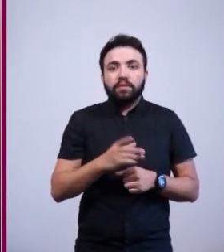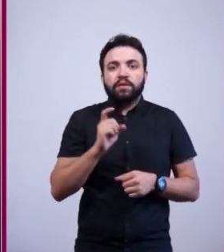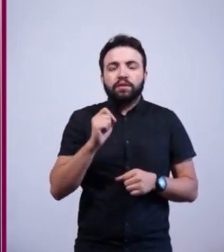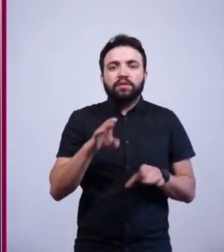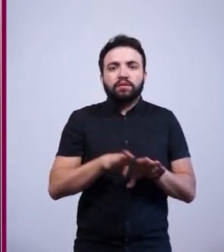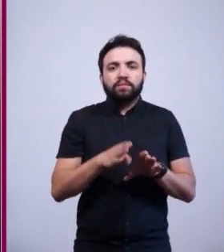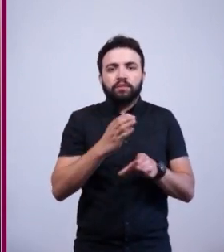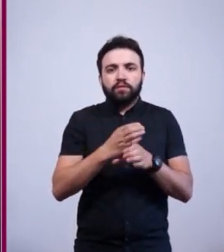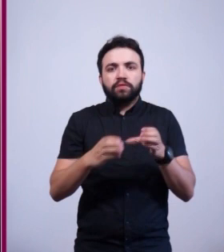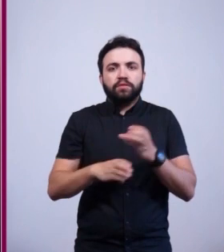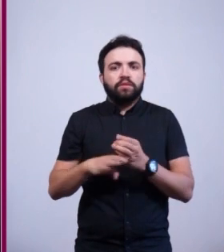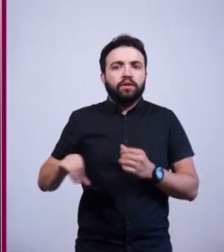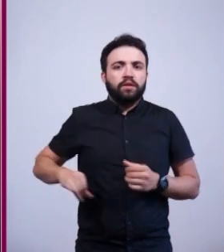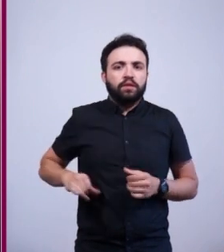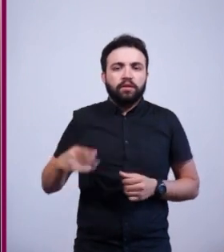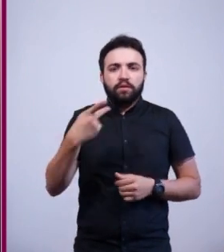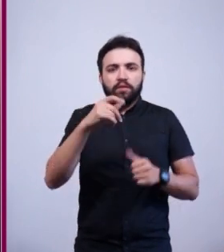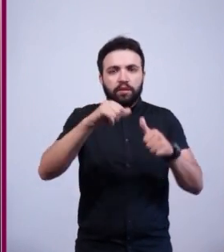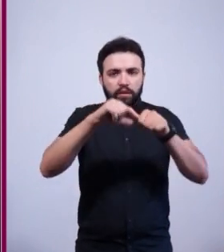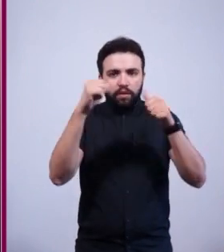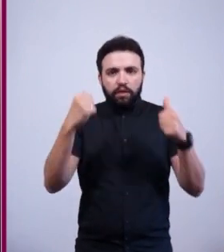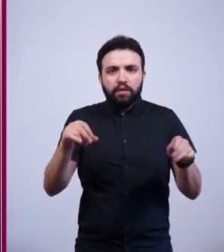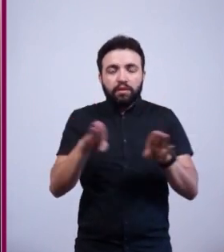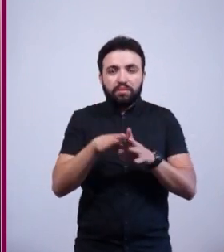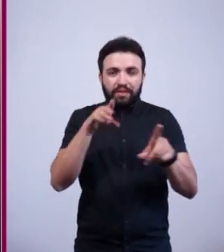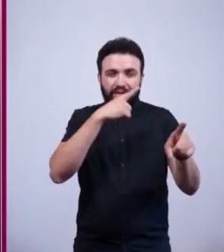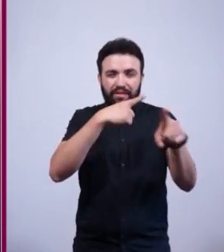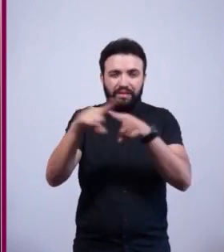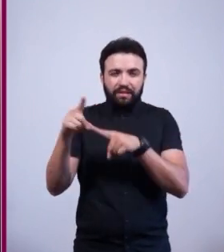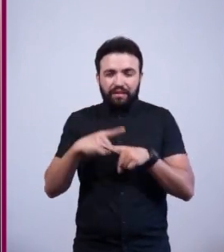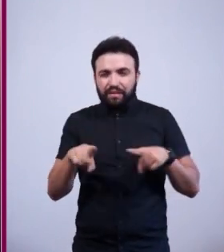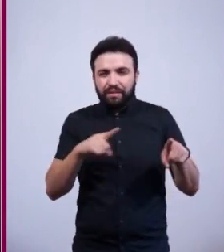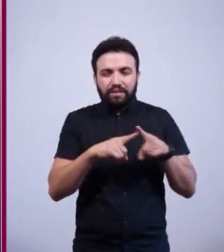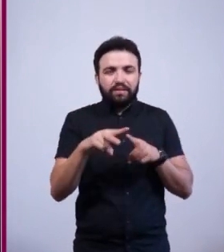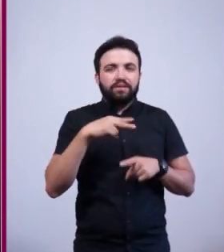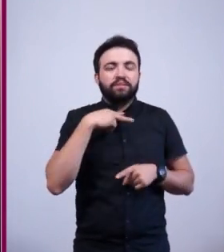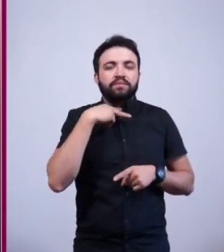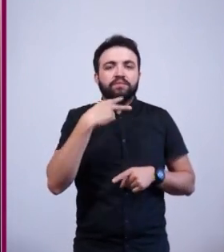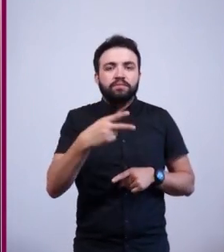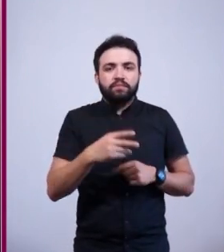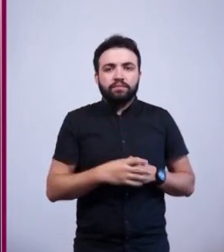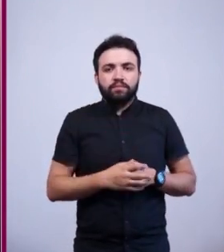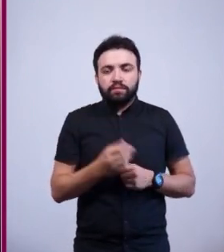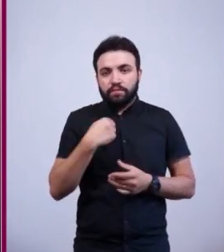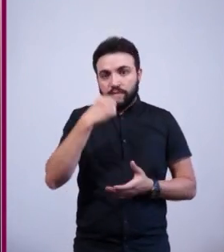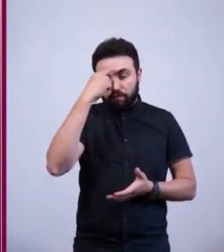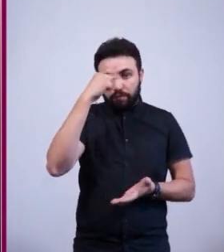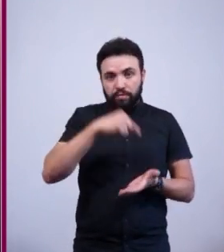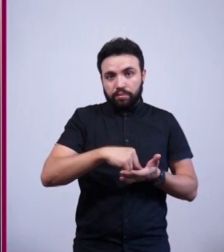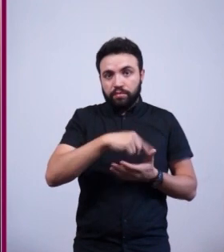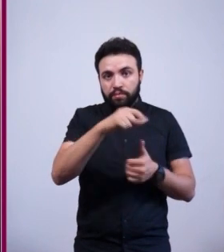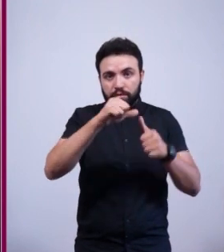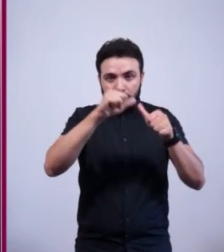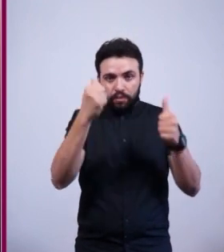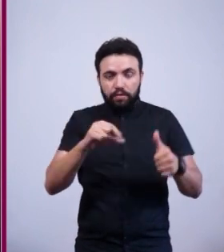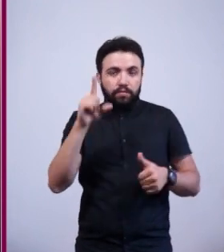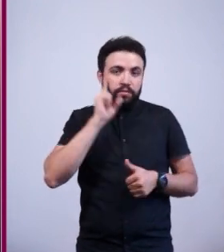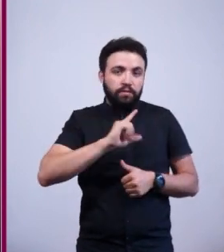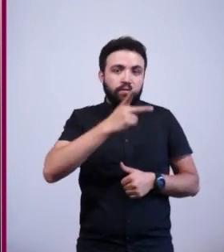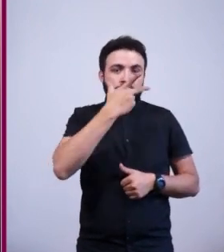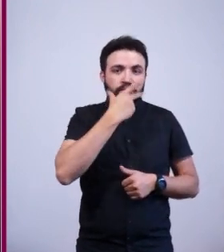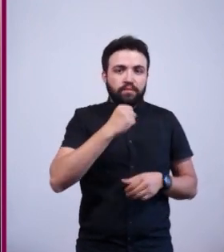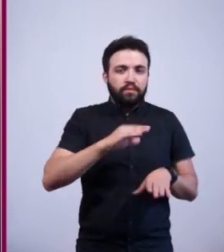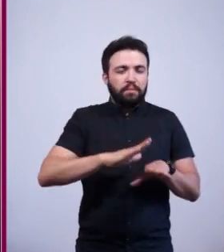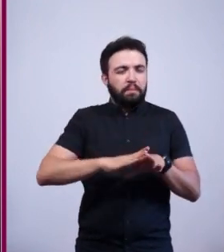cosas interesantes del arte es la pluralidad de situaciones y de voces. Creo que los artistas y las artistas